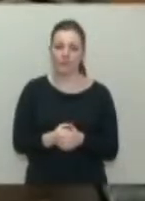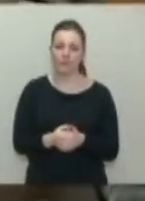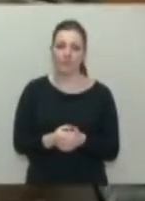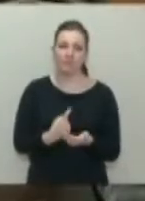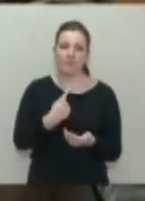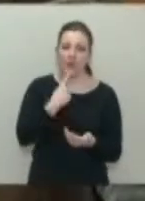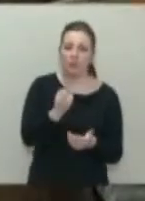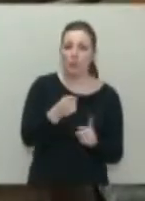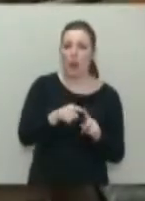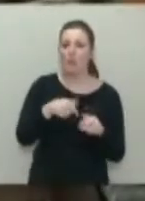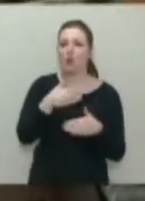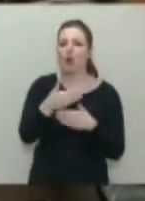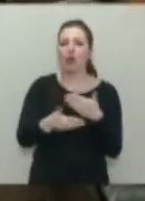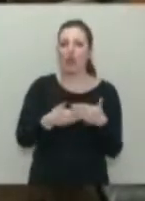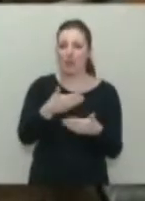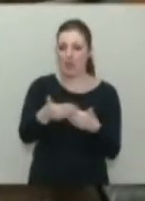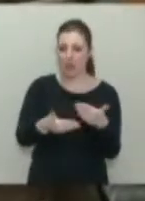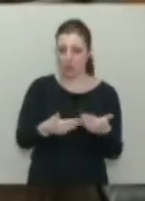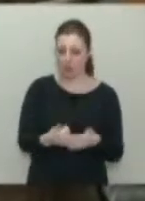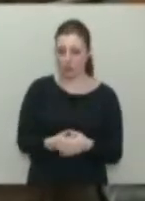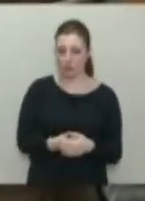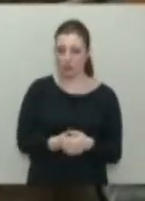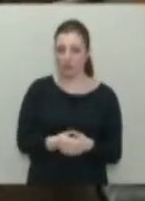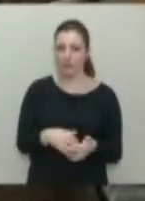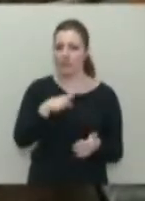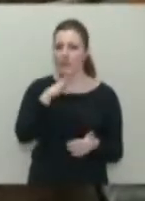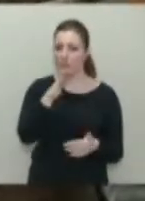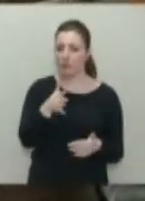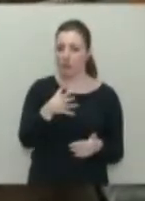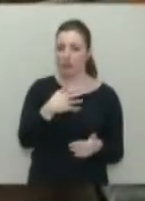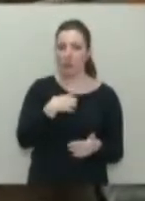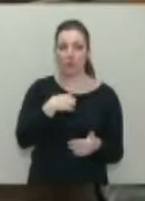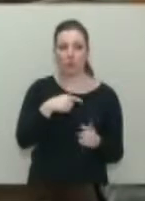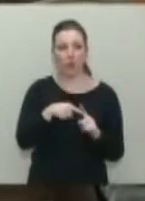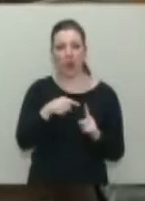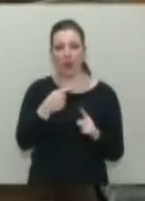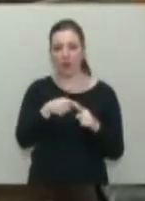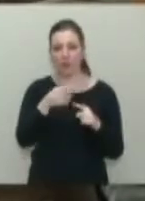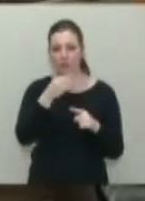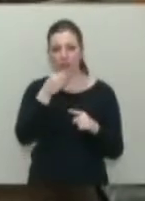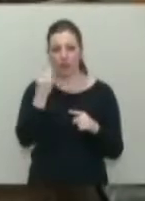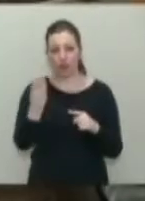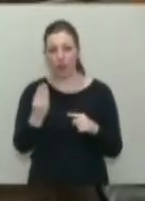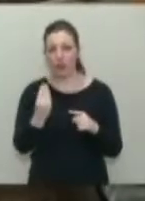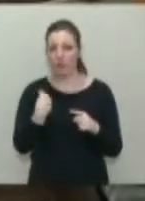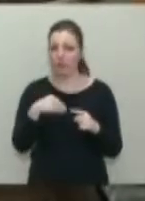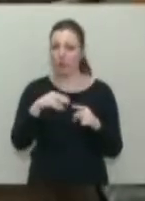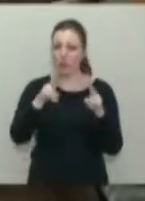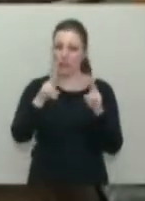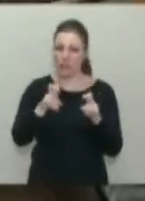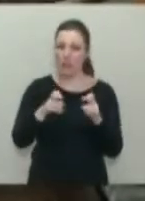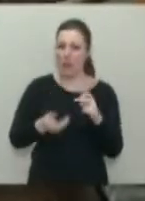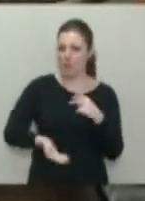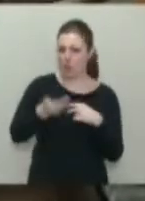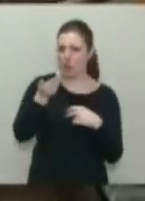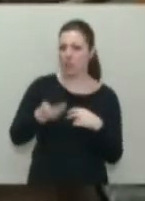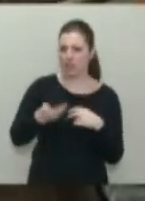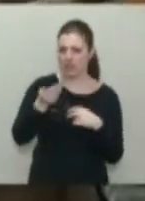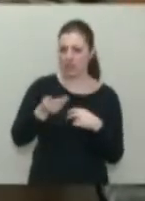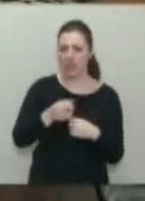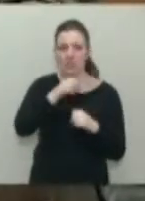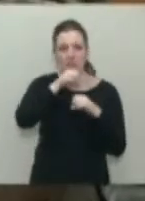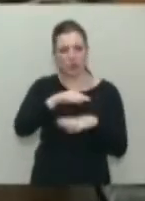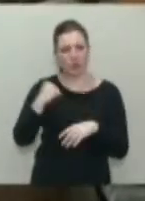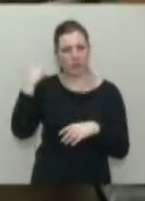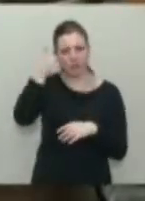digamos, de procedimiento o de método, ¿no? Porque no podemos desconocer lo que ha pasado en un asunto de tanta trascendencia y de tanta importancia históricamente en